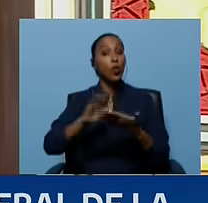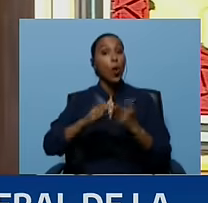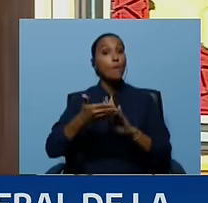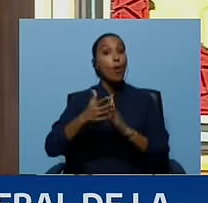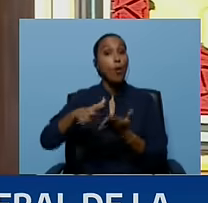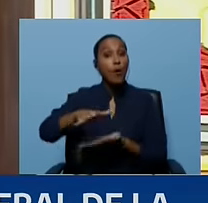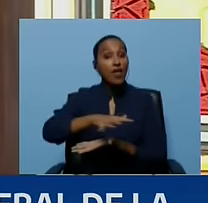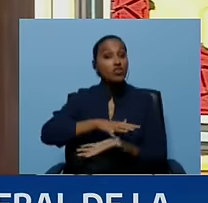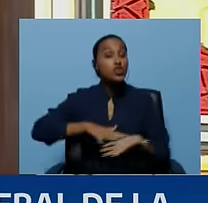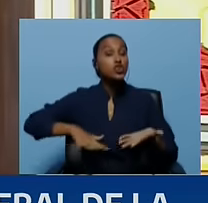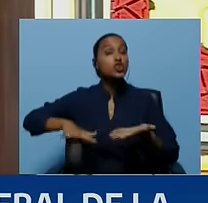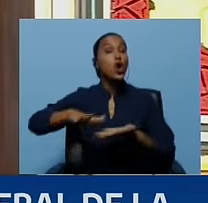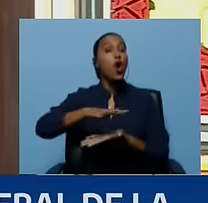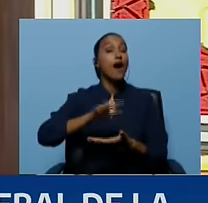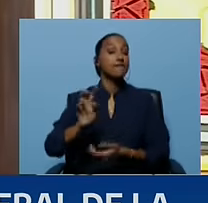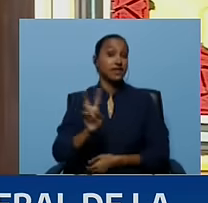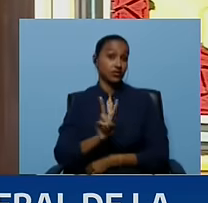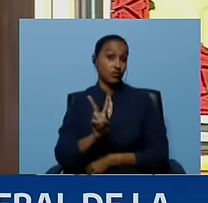¿Verdad?